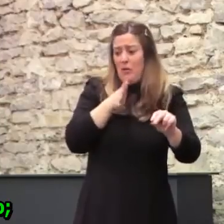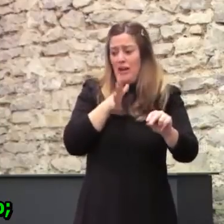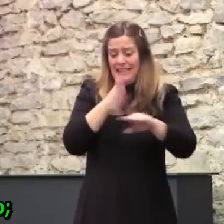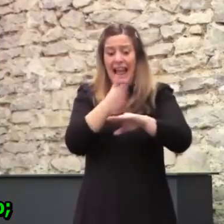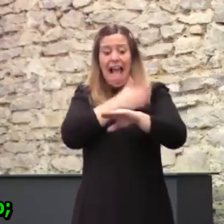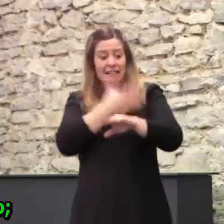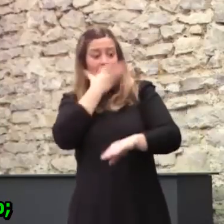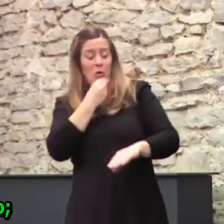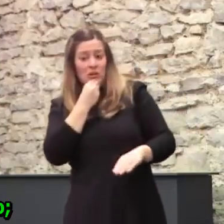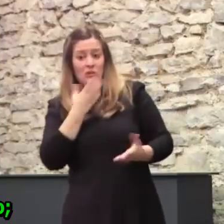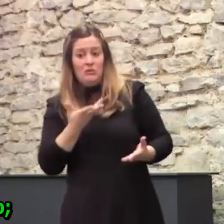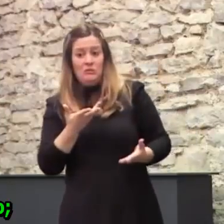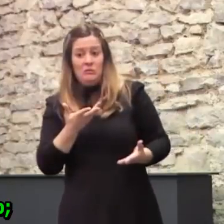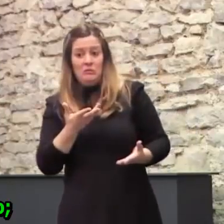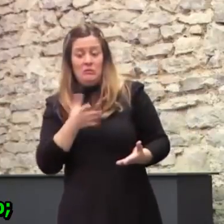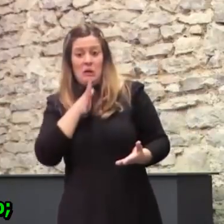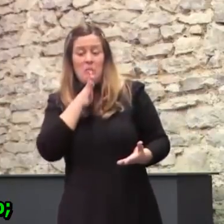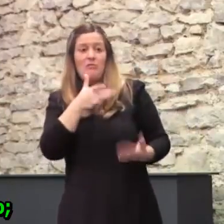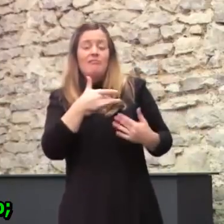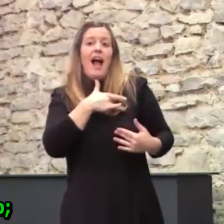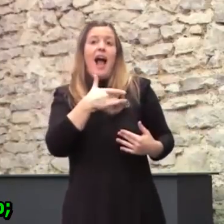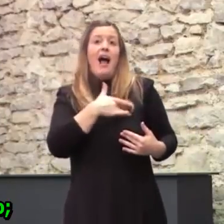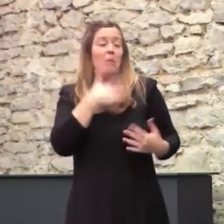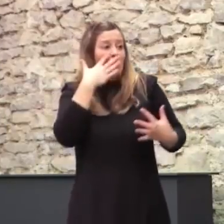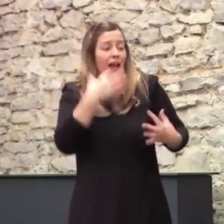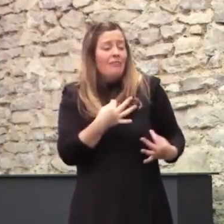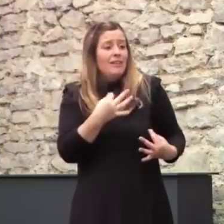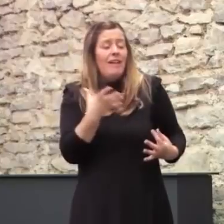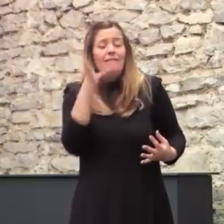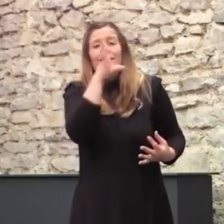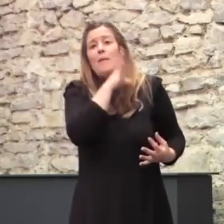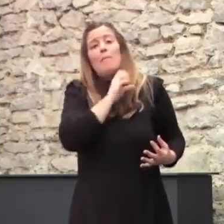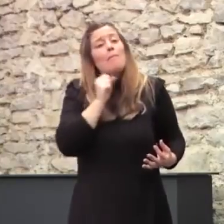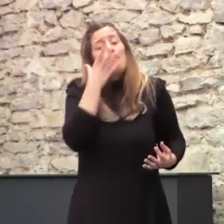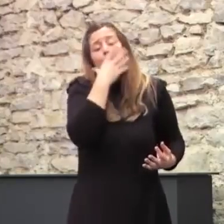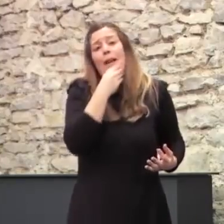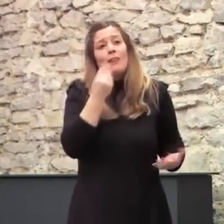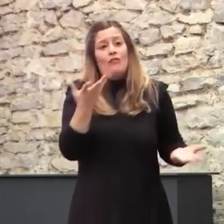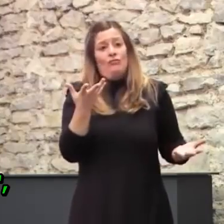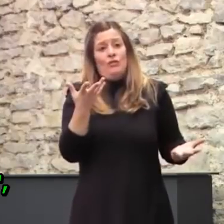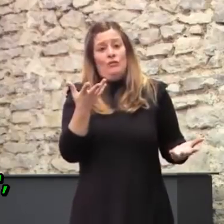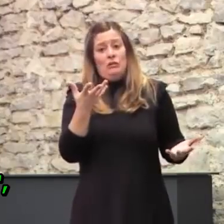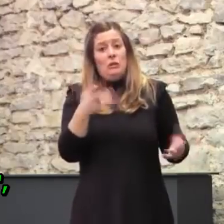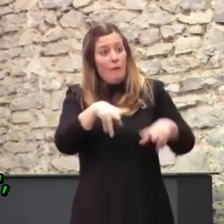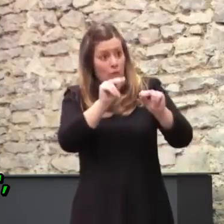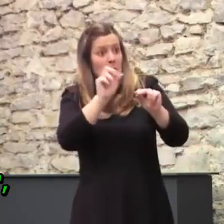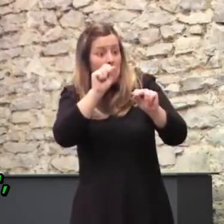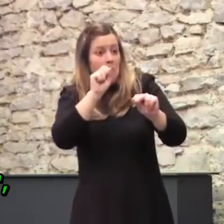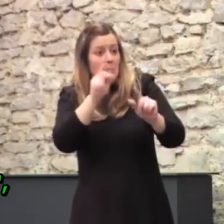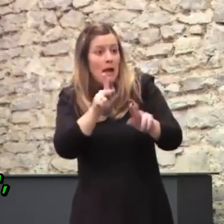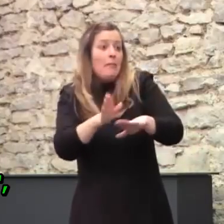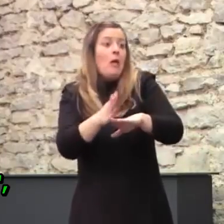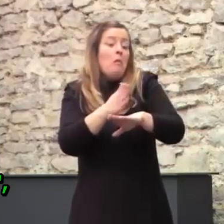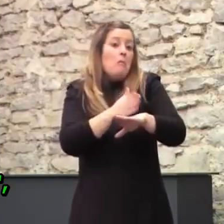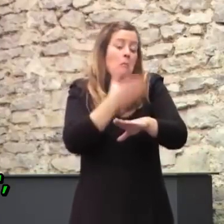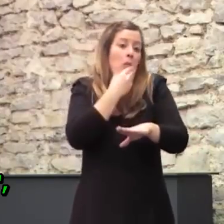Quiero decir, que el amor es algo realmente hermoso, no hay por qué acabarlo, ¿no? Viendo La guerra de los Rose, que es